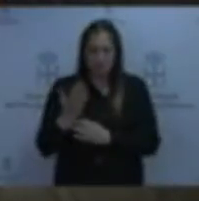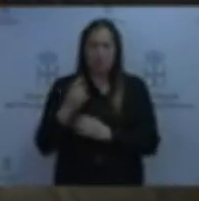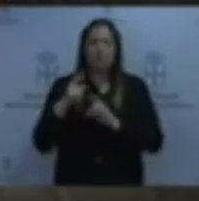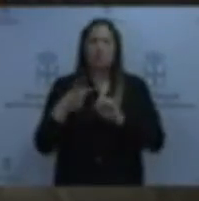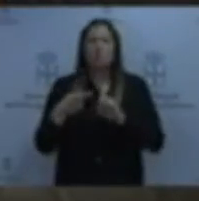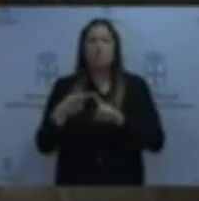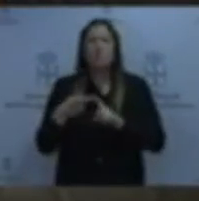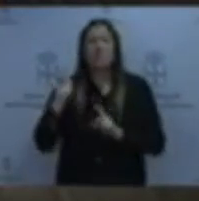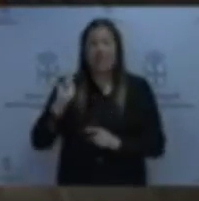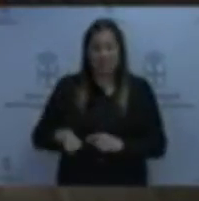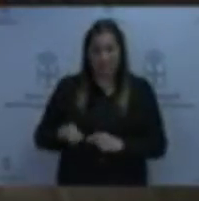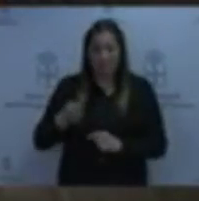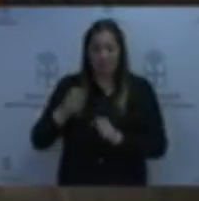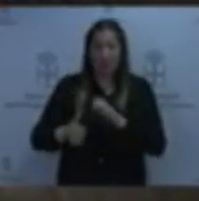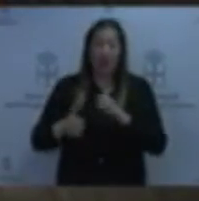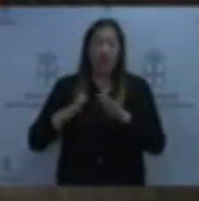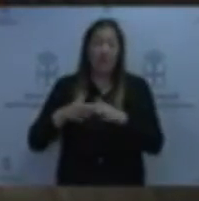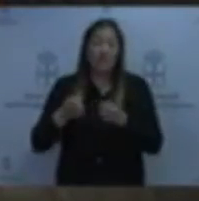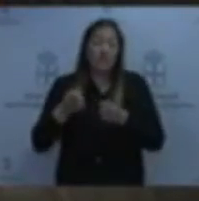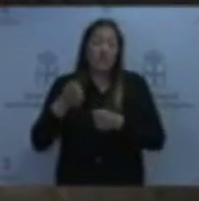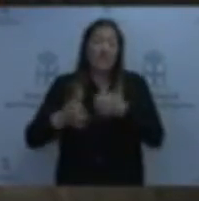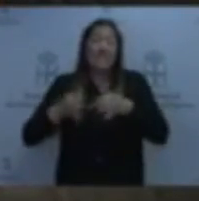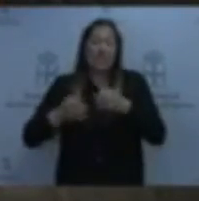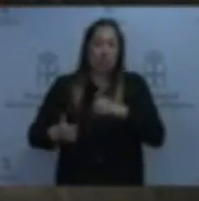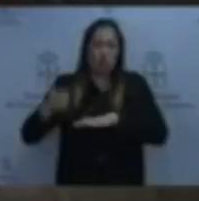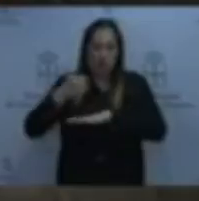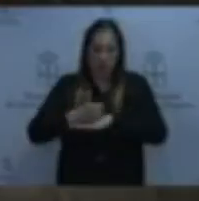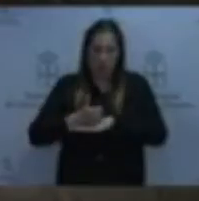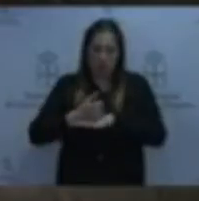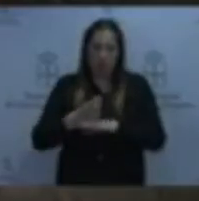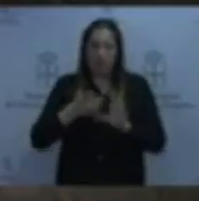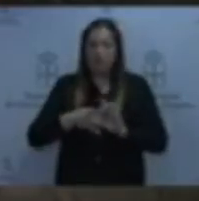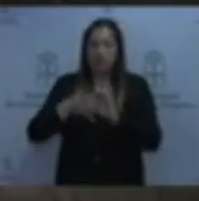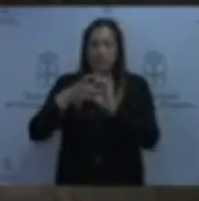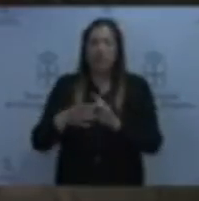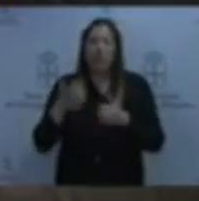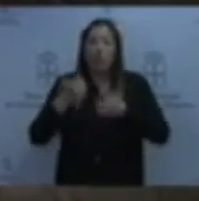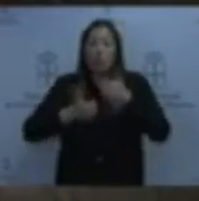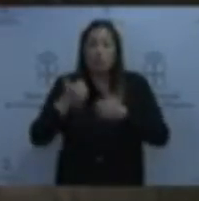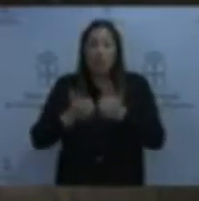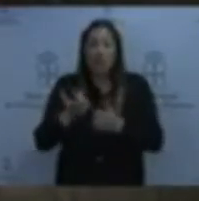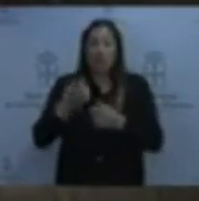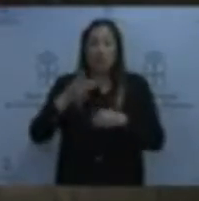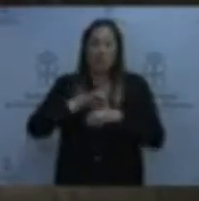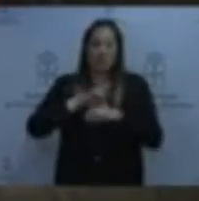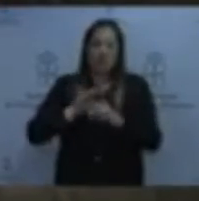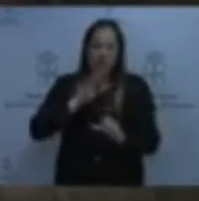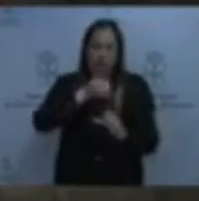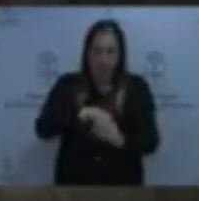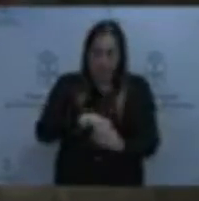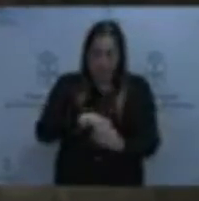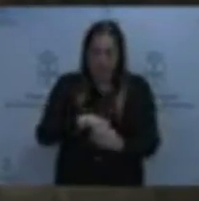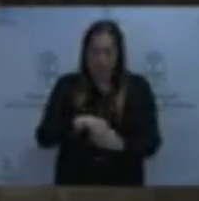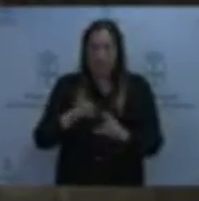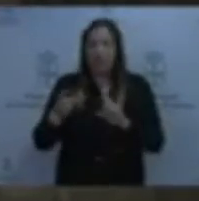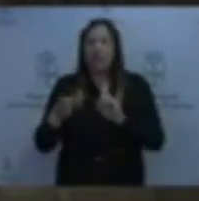la sentencia del Tribunal Supremo con respecto a la OPE de Medicina Interna y la de intensivos que